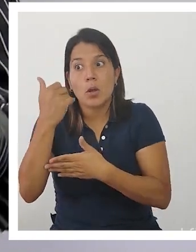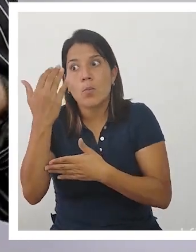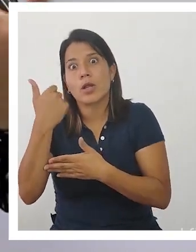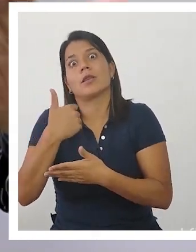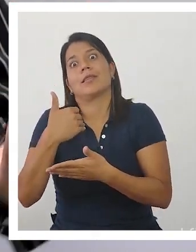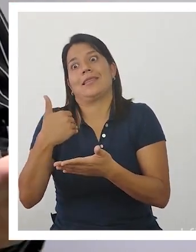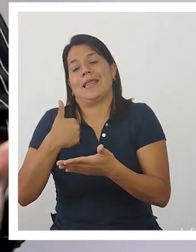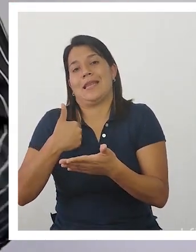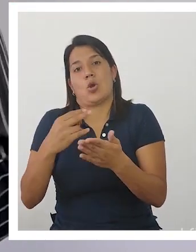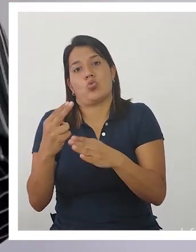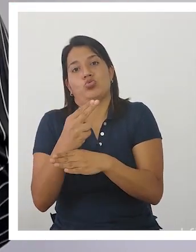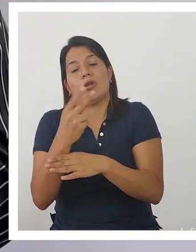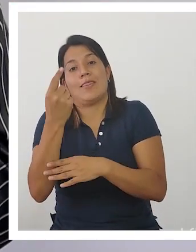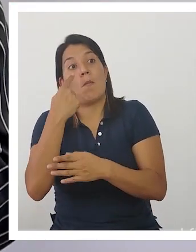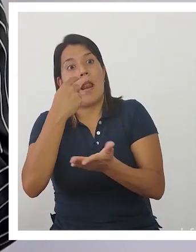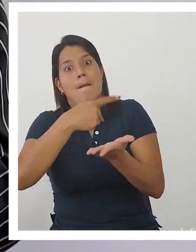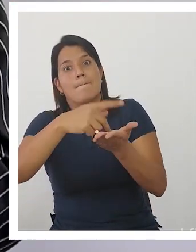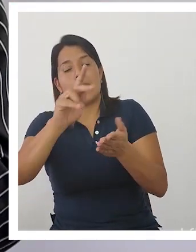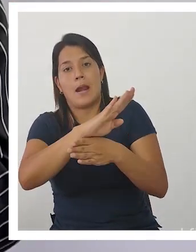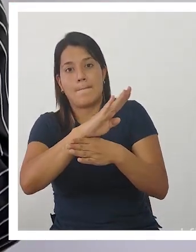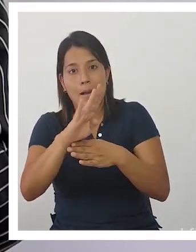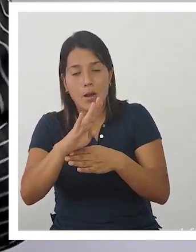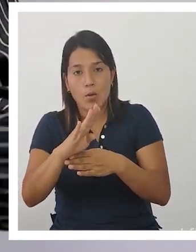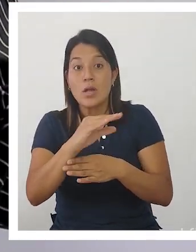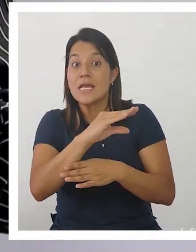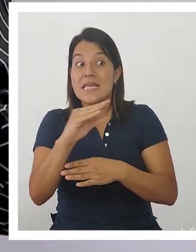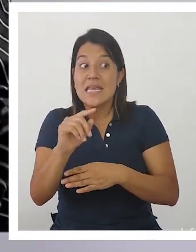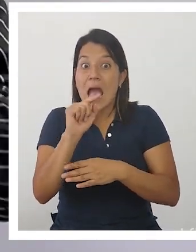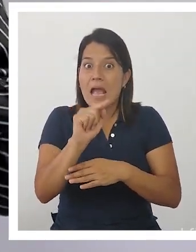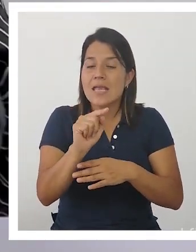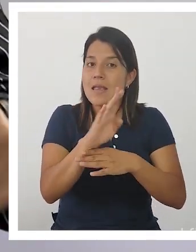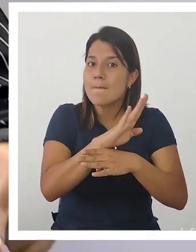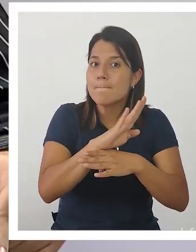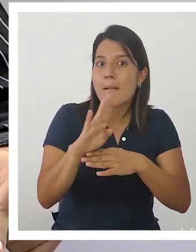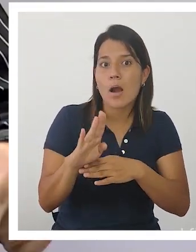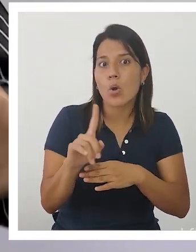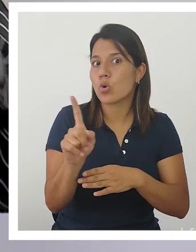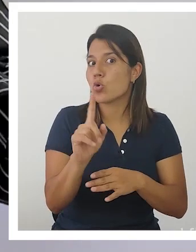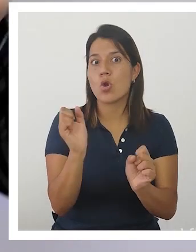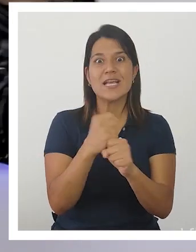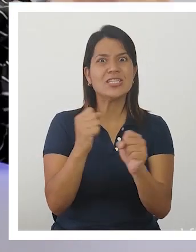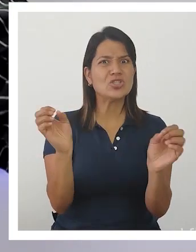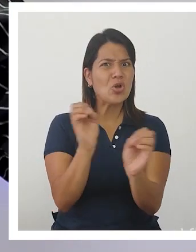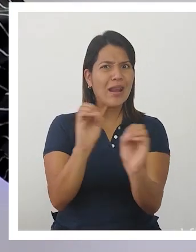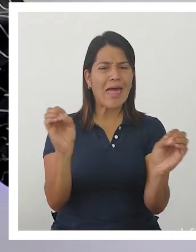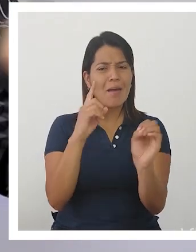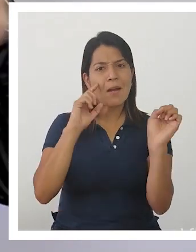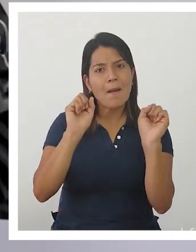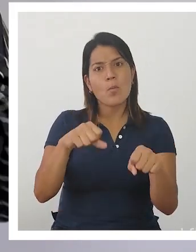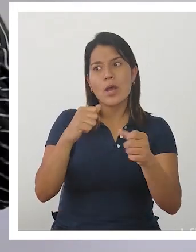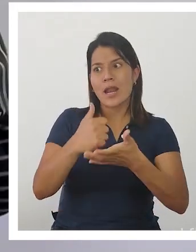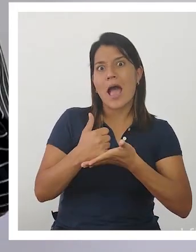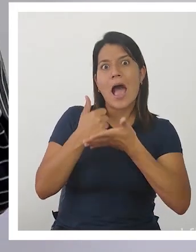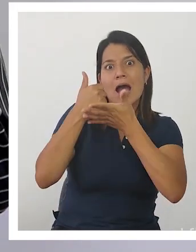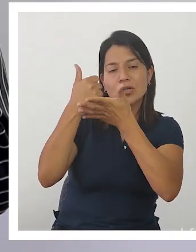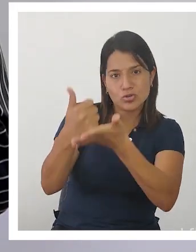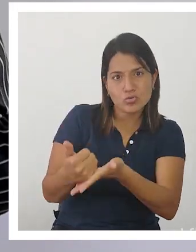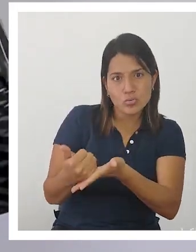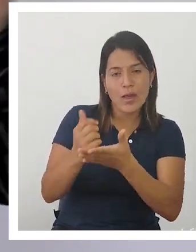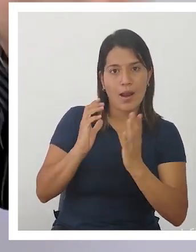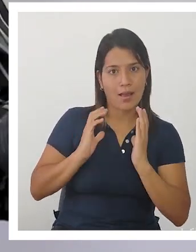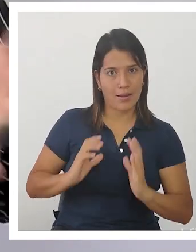ABC o por parte de los bancos en sí, medidas para poder mitigar eso que estaban sufriendo sus